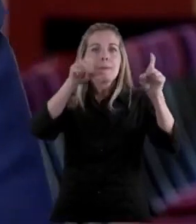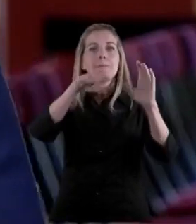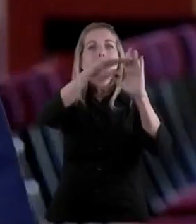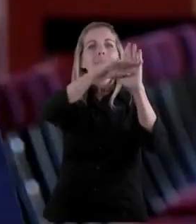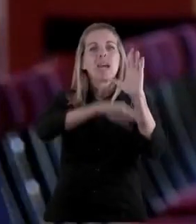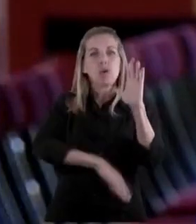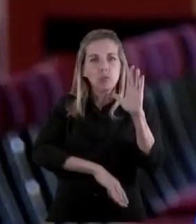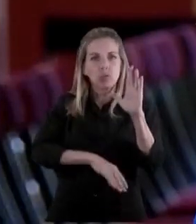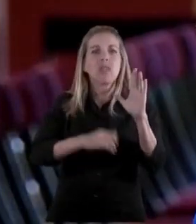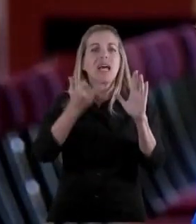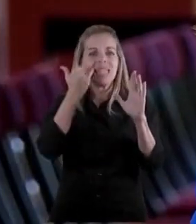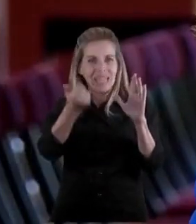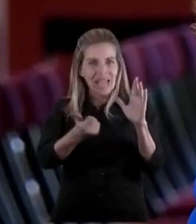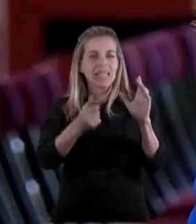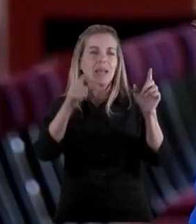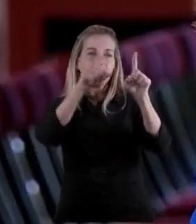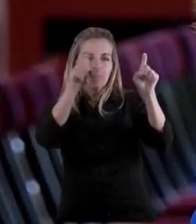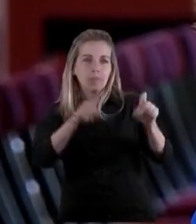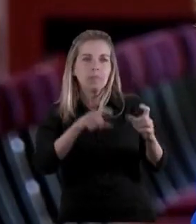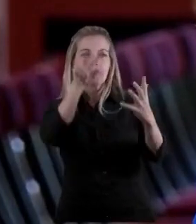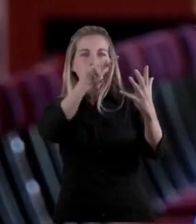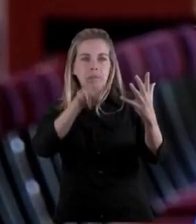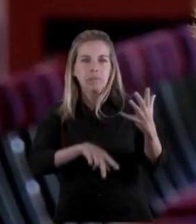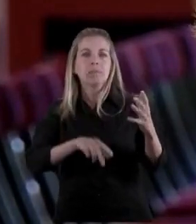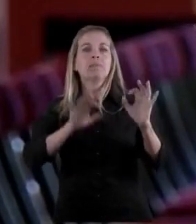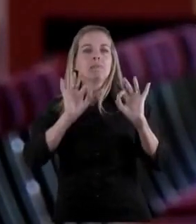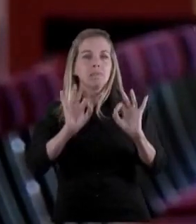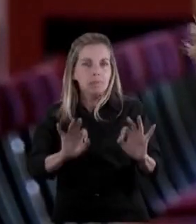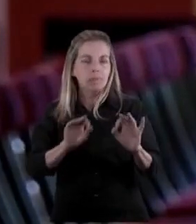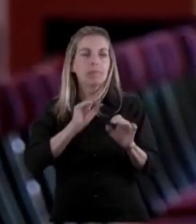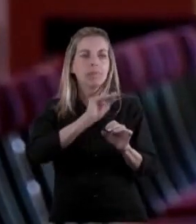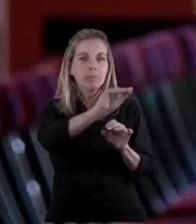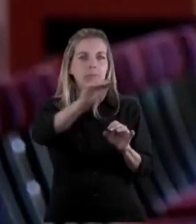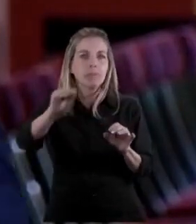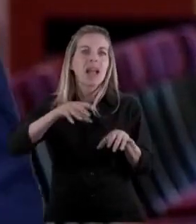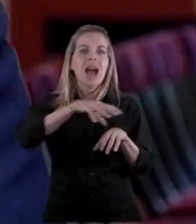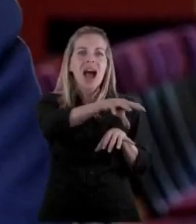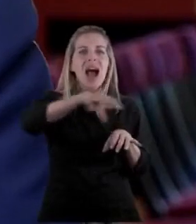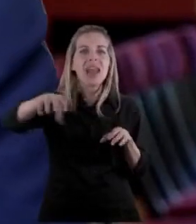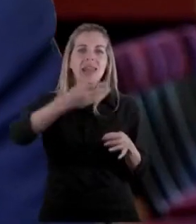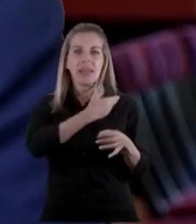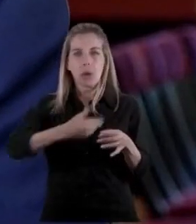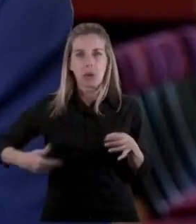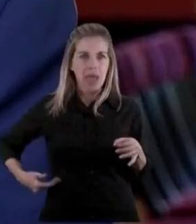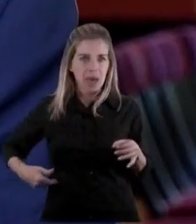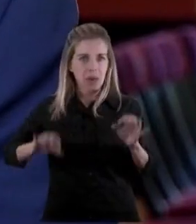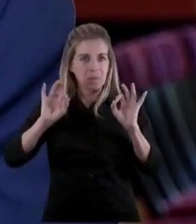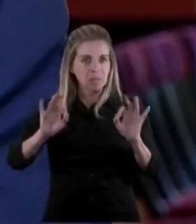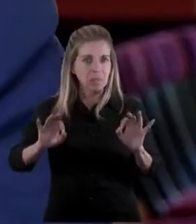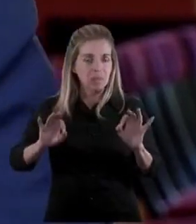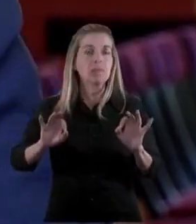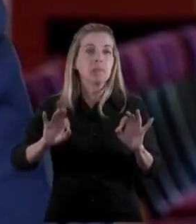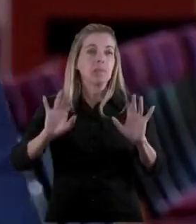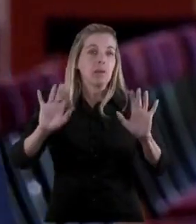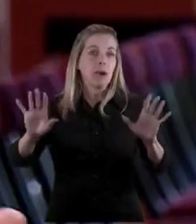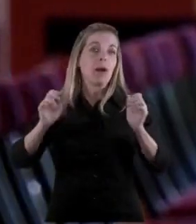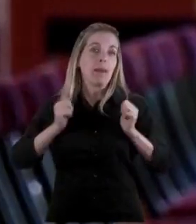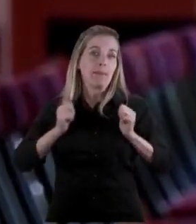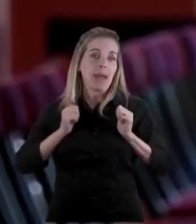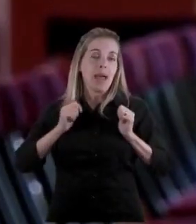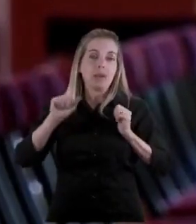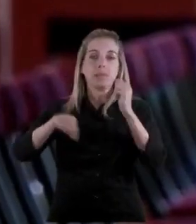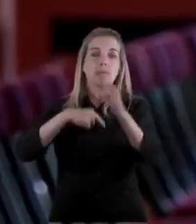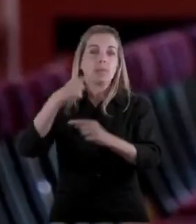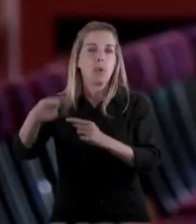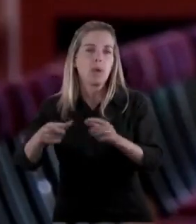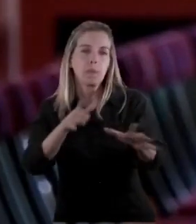preguntas y las inquietudes a cada una de las áreas de gobierno, así que vamos a esperar la fecha, pero